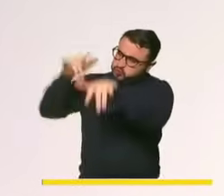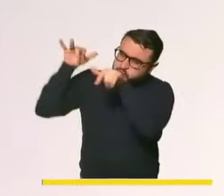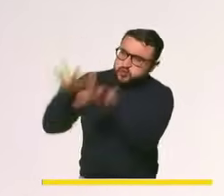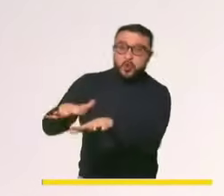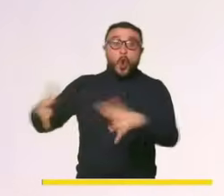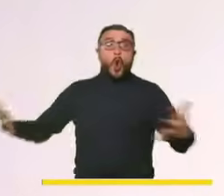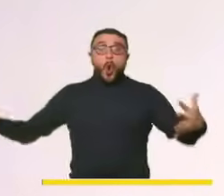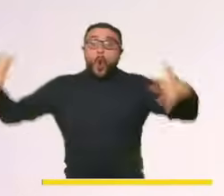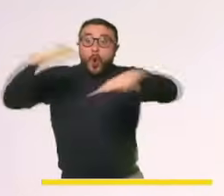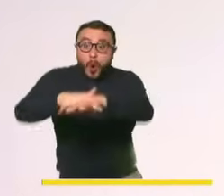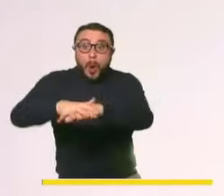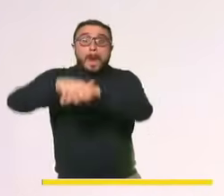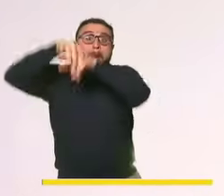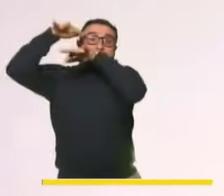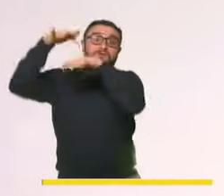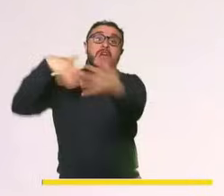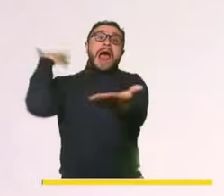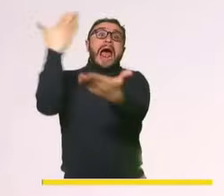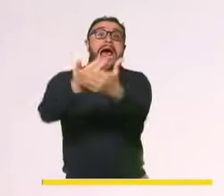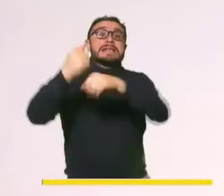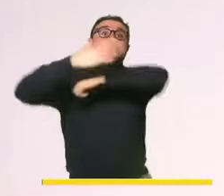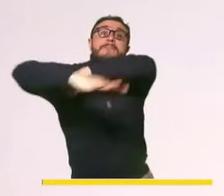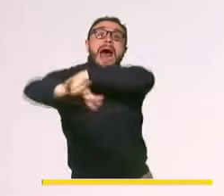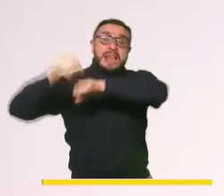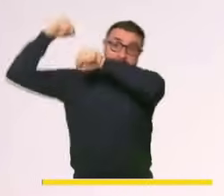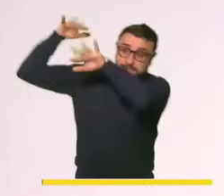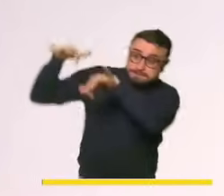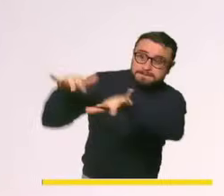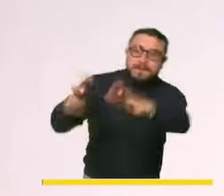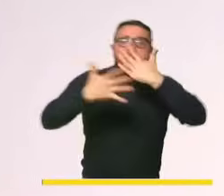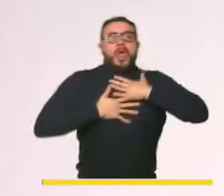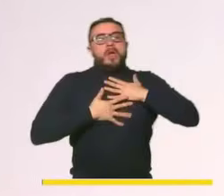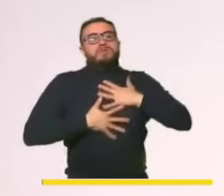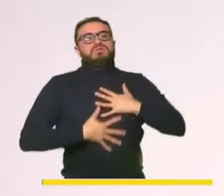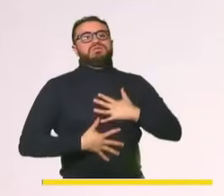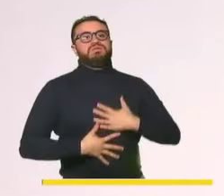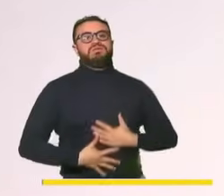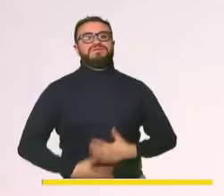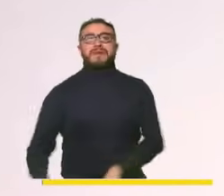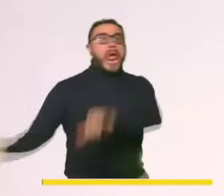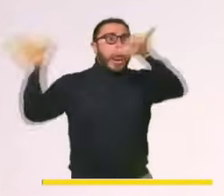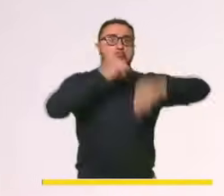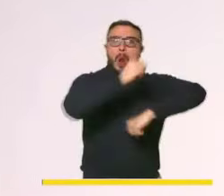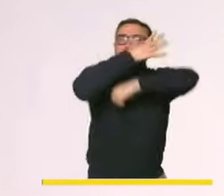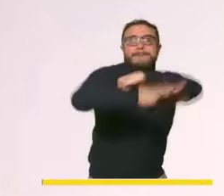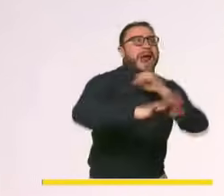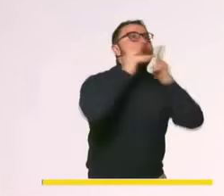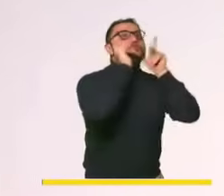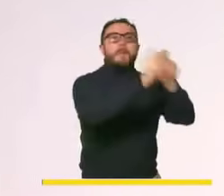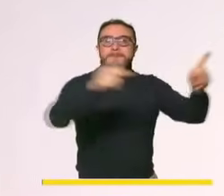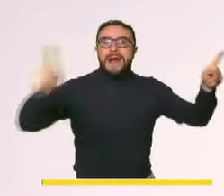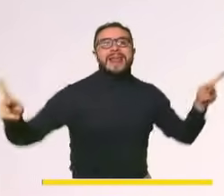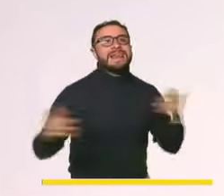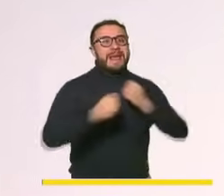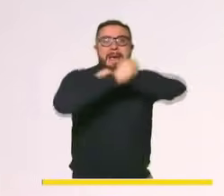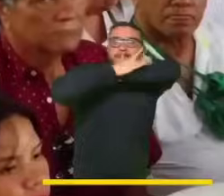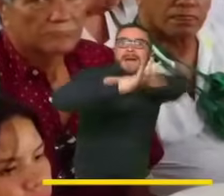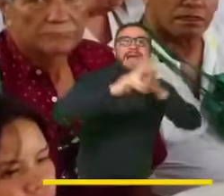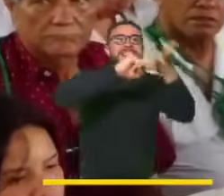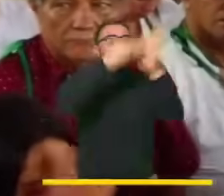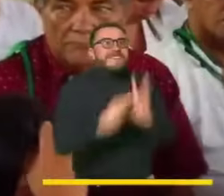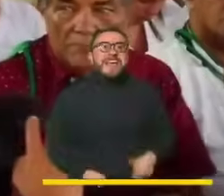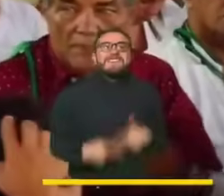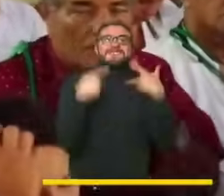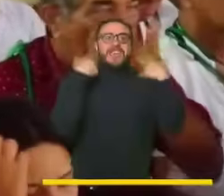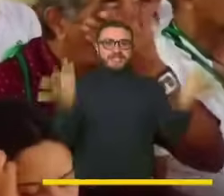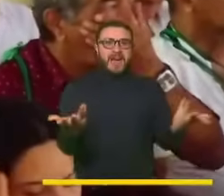pero que llega tranquilo hasta el mar de la humanidad, el mar de la vida. Eso